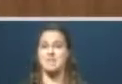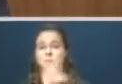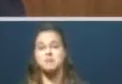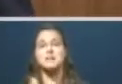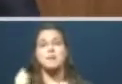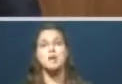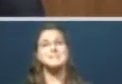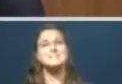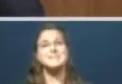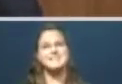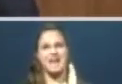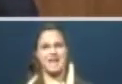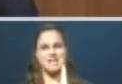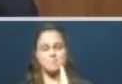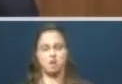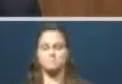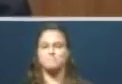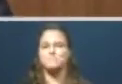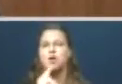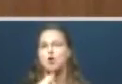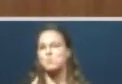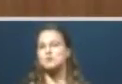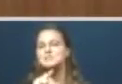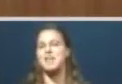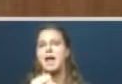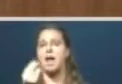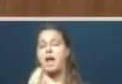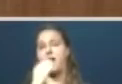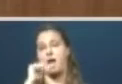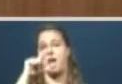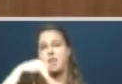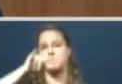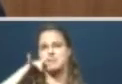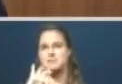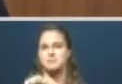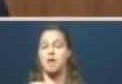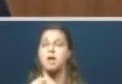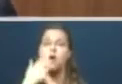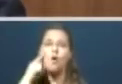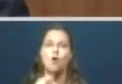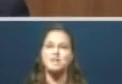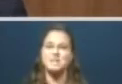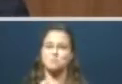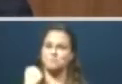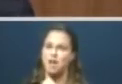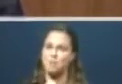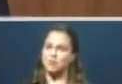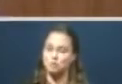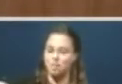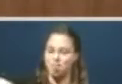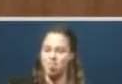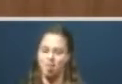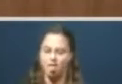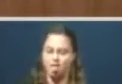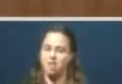agroalimentario futura alimenta su objetivo es mejorar la actividad y el empleo la industria transformadora en el horizonte de